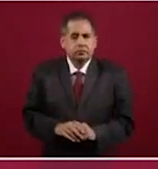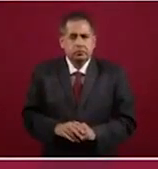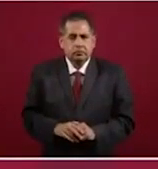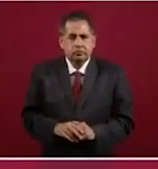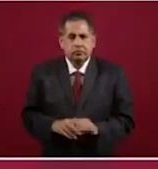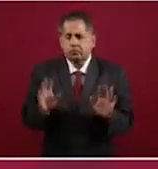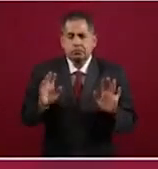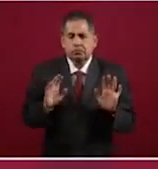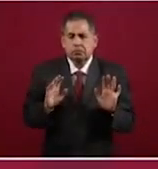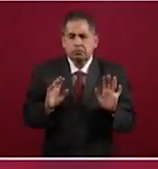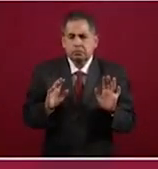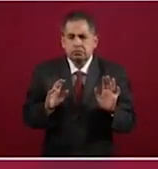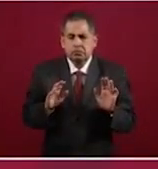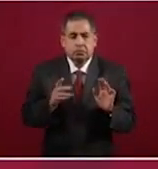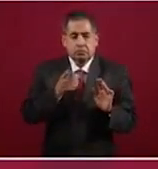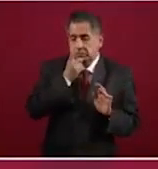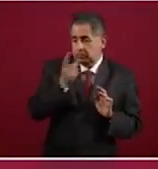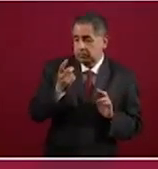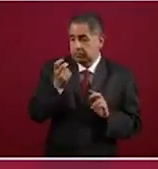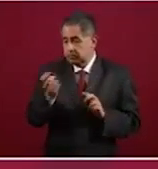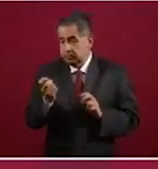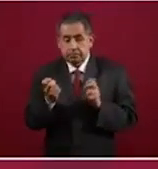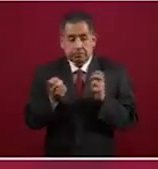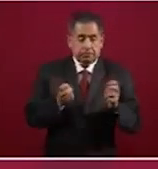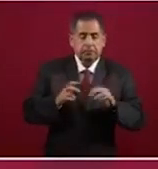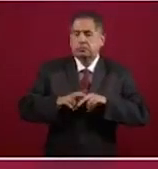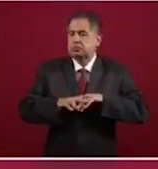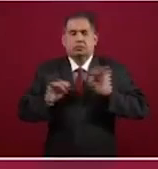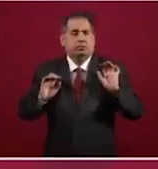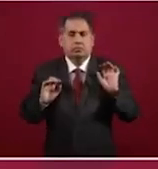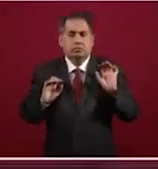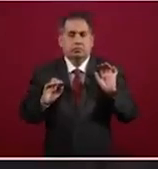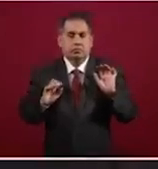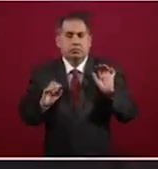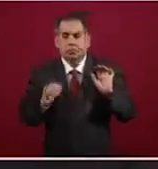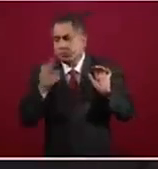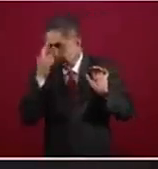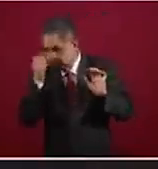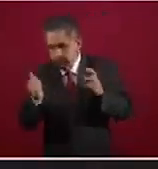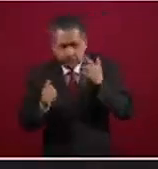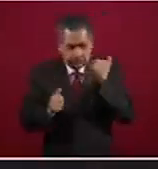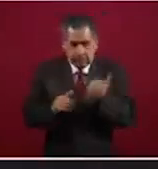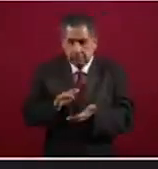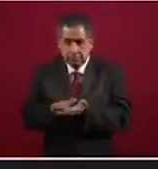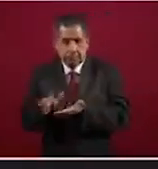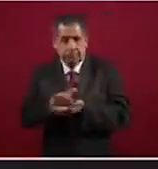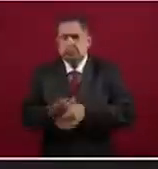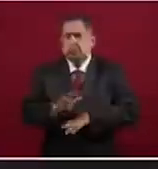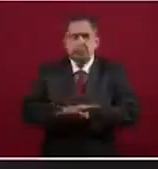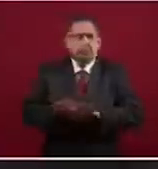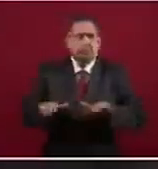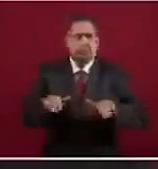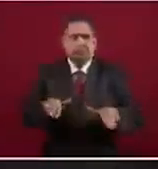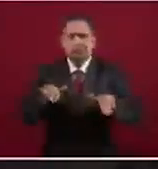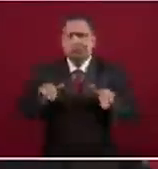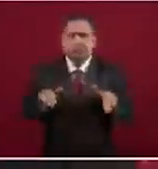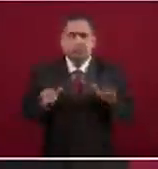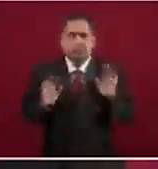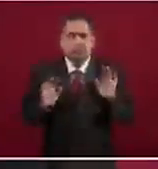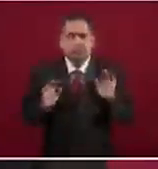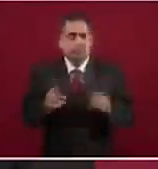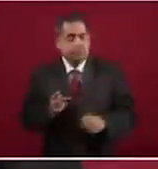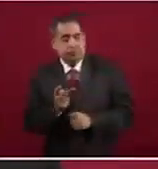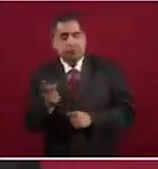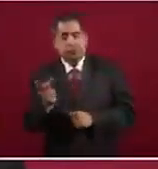pues no vamos a pronunciarnos a favor de ninguno, porque los